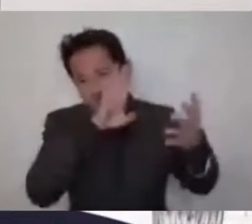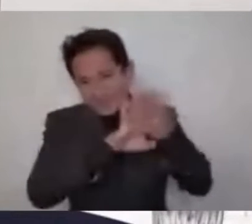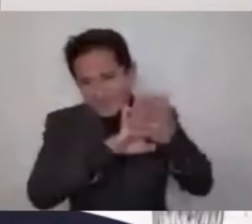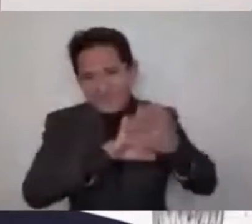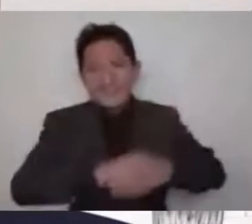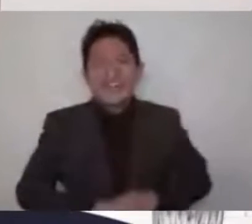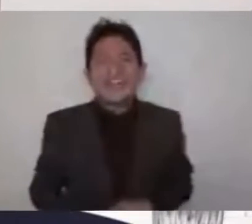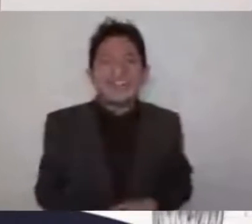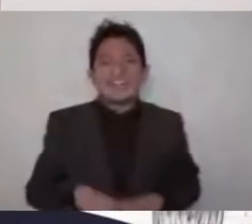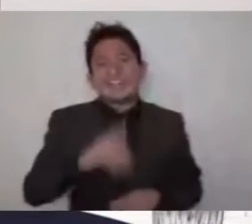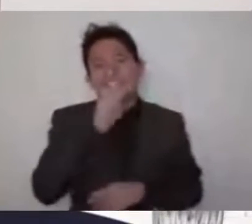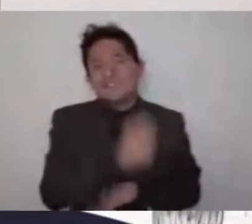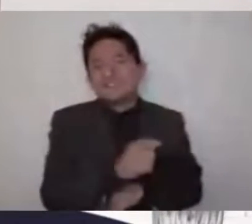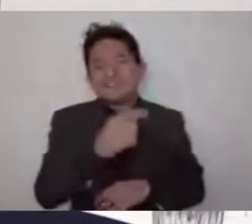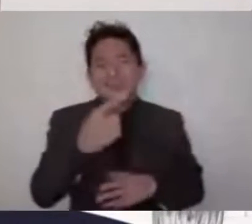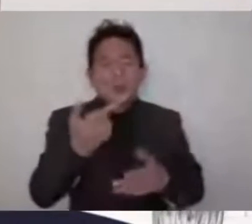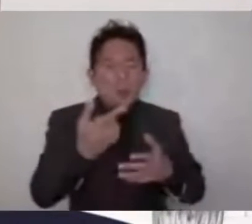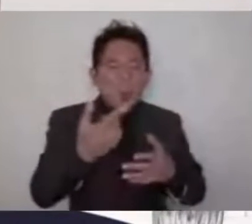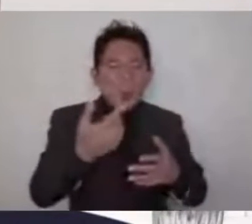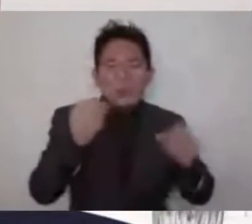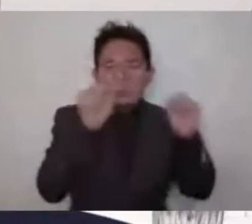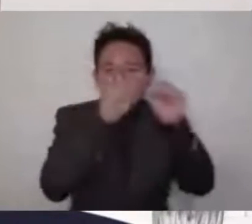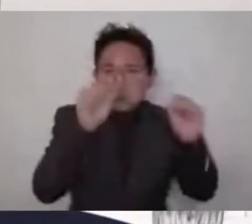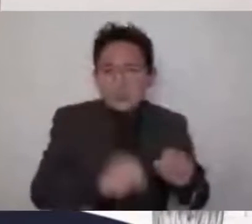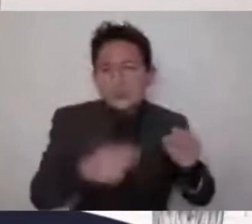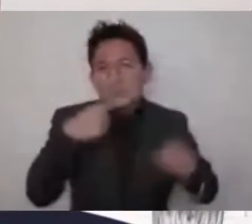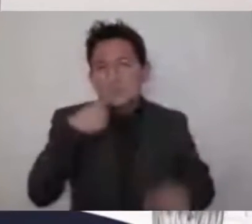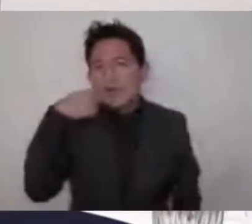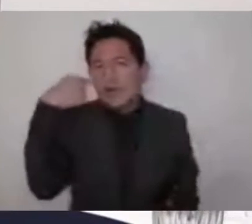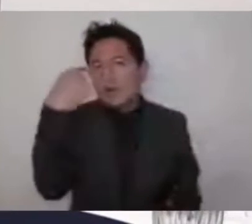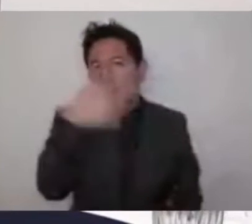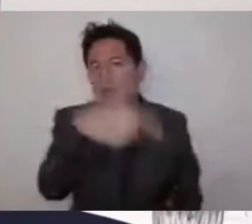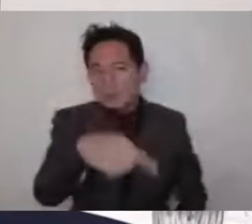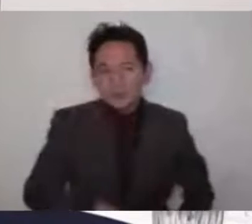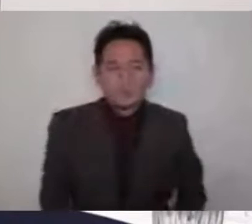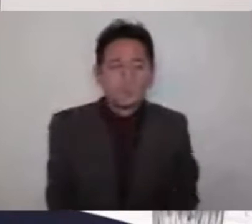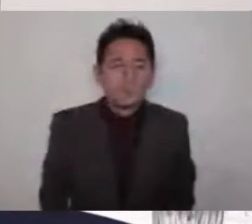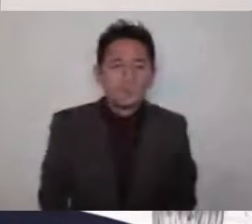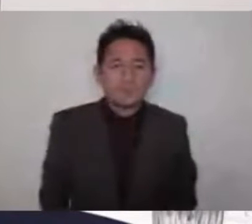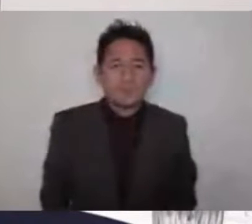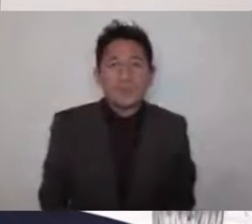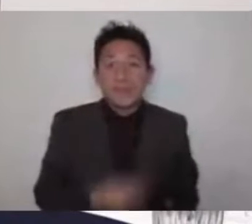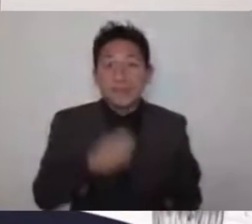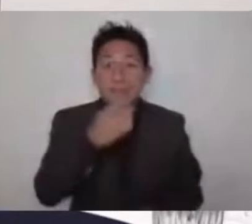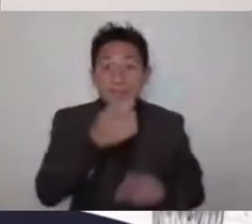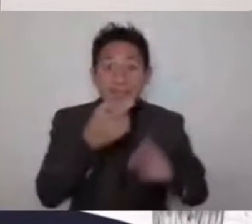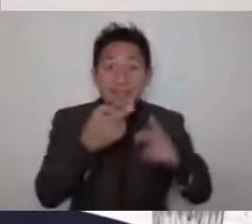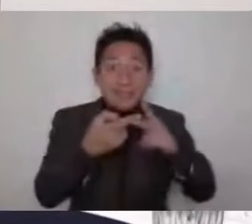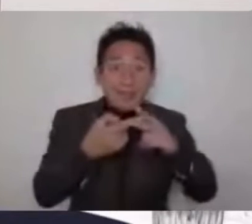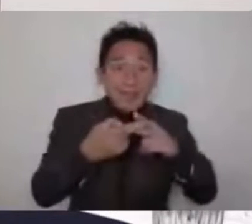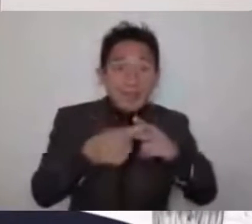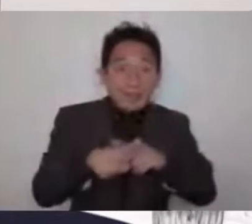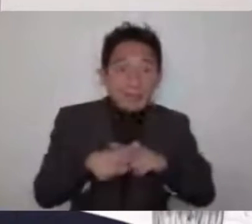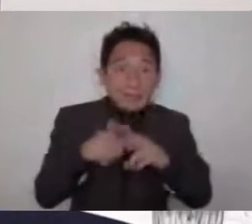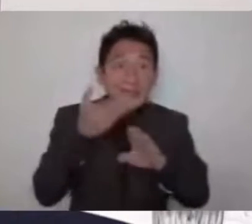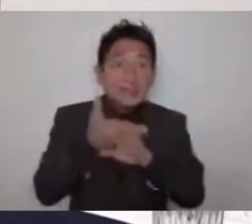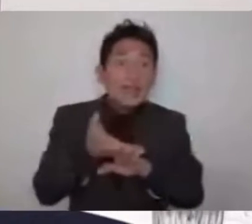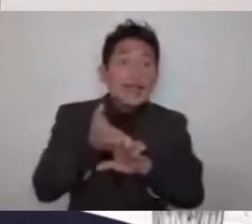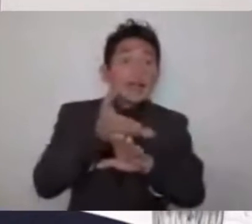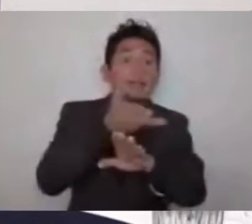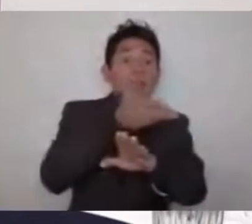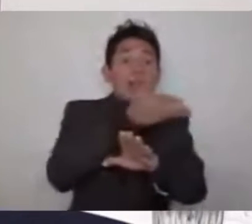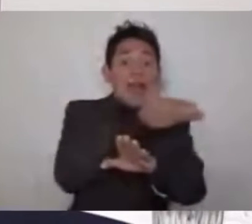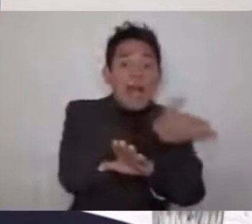cuando muchos asuntos todavía se decidían conforme al código Federal de Procedimientos penales o conforme al código procesal penal de la entidad que no era